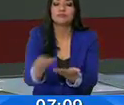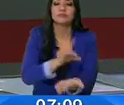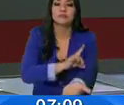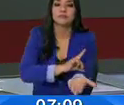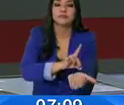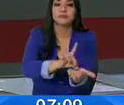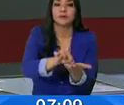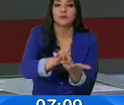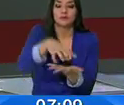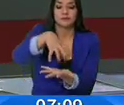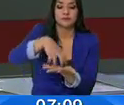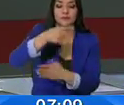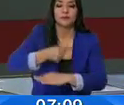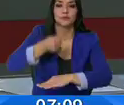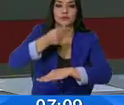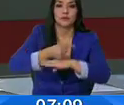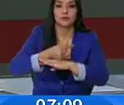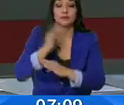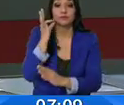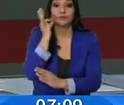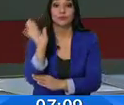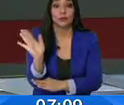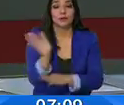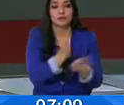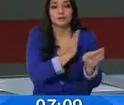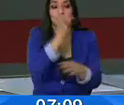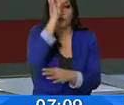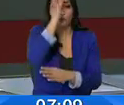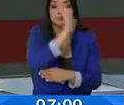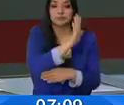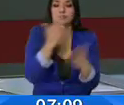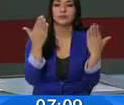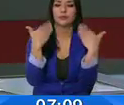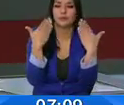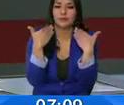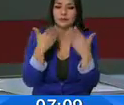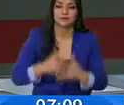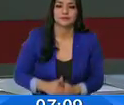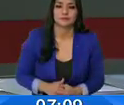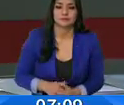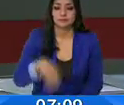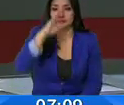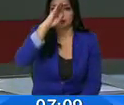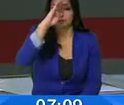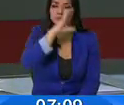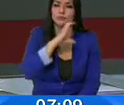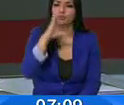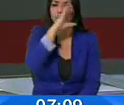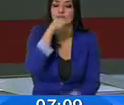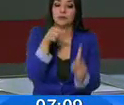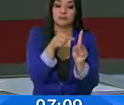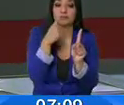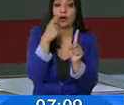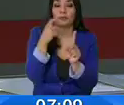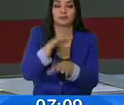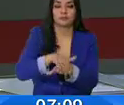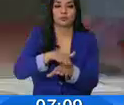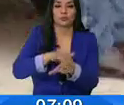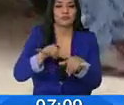en la provincia del Guayas. La ciudadana se encuentra hospitalizada en Guayaquil, mientras que la policía está buscando al acusado.